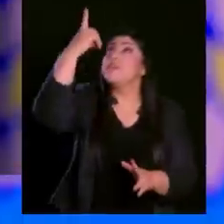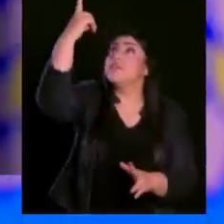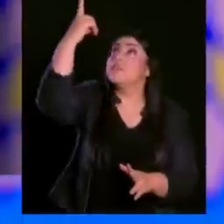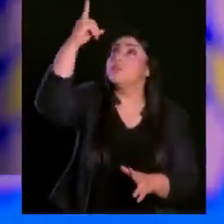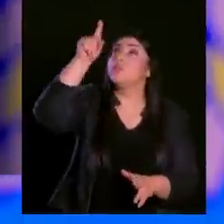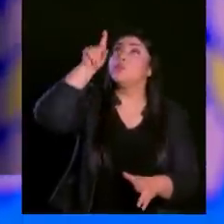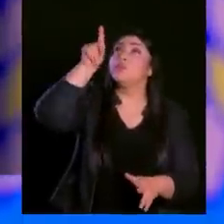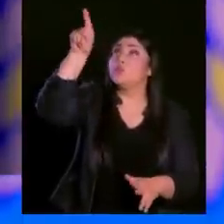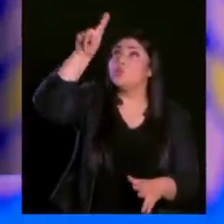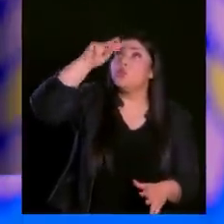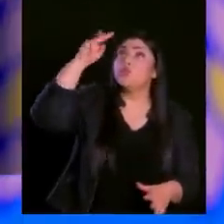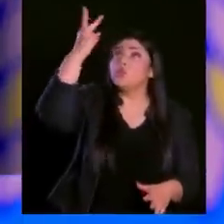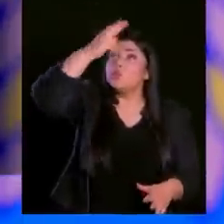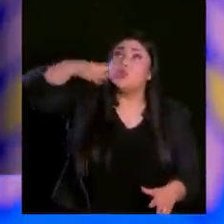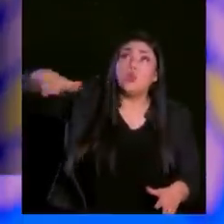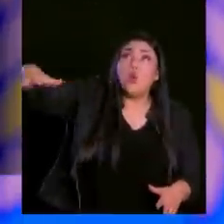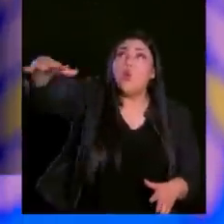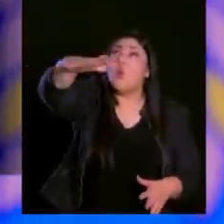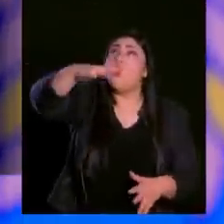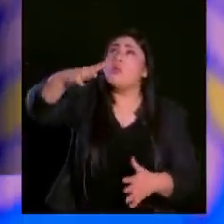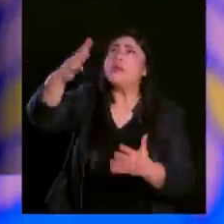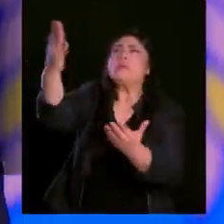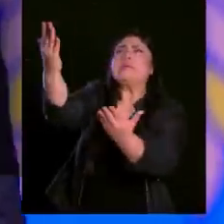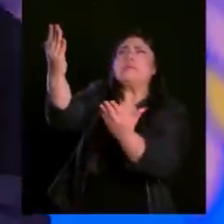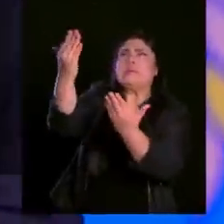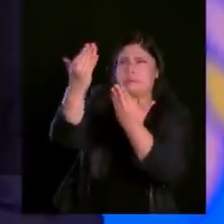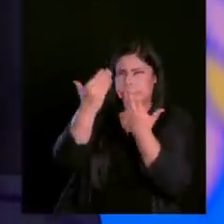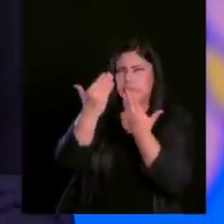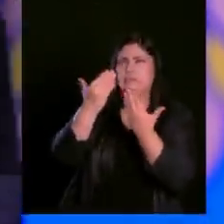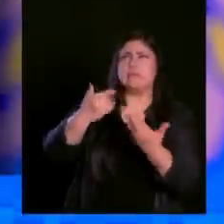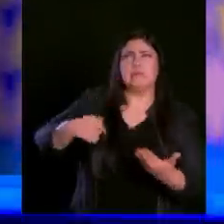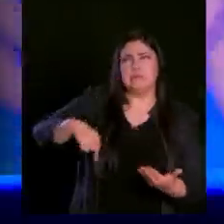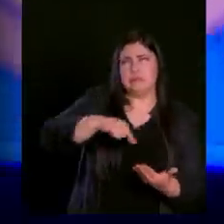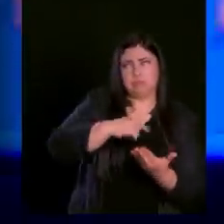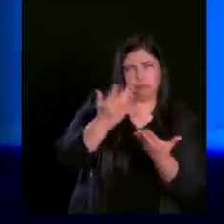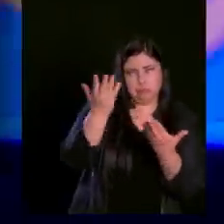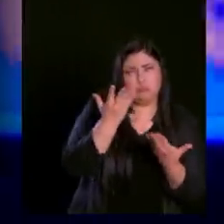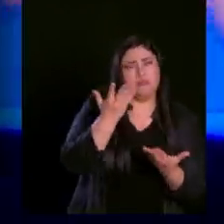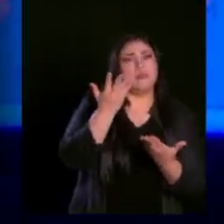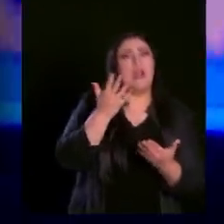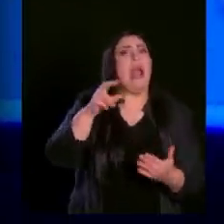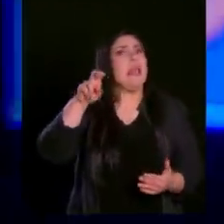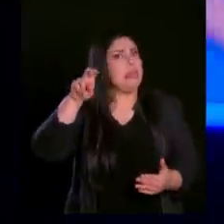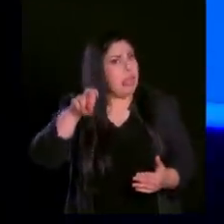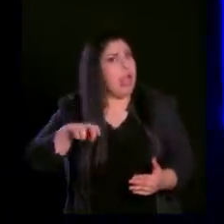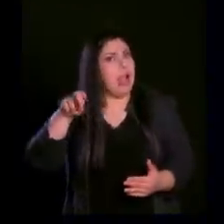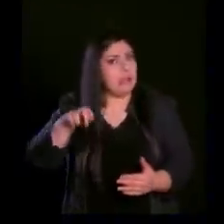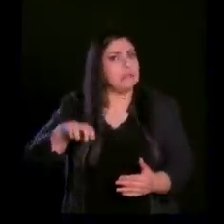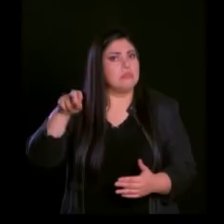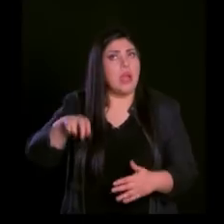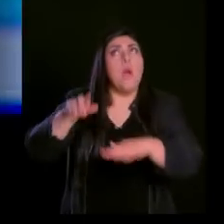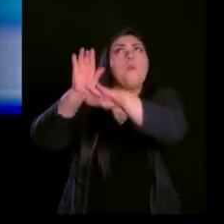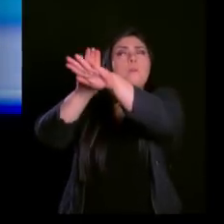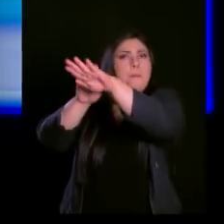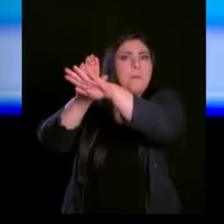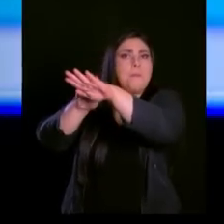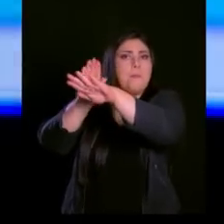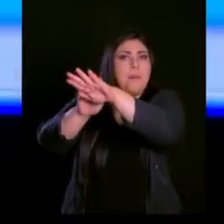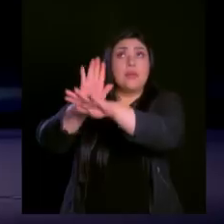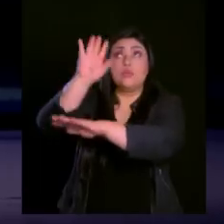venga a nosotros tu reino necesitamos pedir que el reino venga ahora